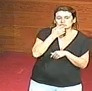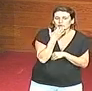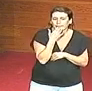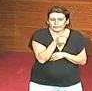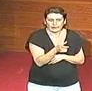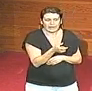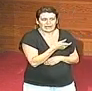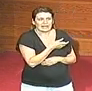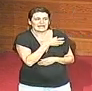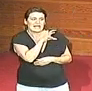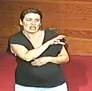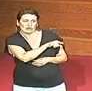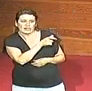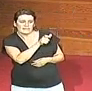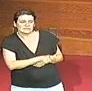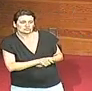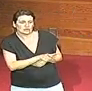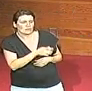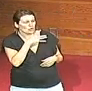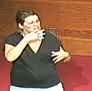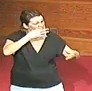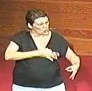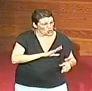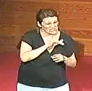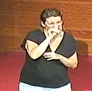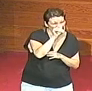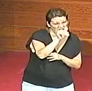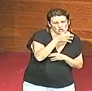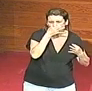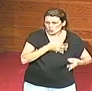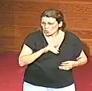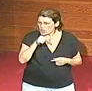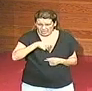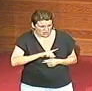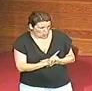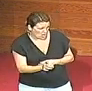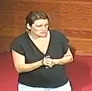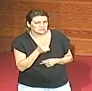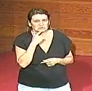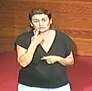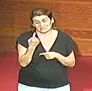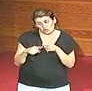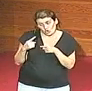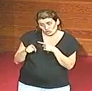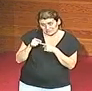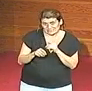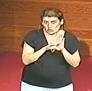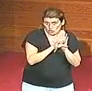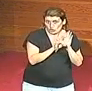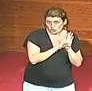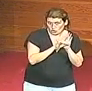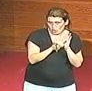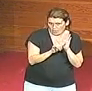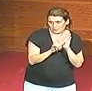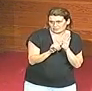Es que, claro, porque seguro que es marroquí, porque seguro que es extranjero, porque seguro que es no sé qué. Pues bueno, pues esas cosas vienen en el código deontológico,